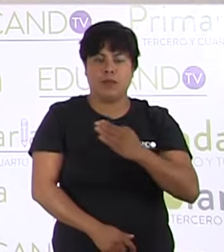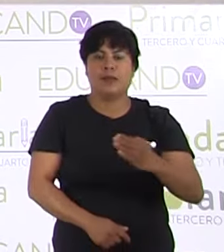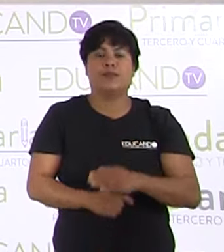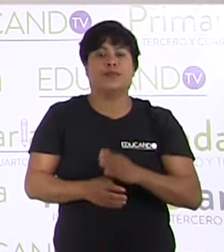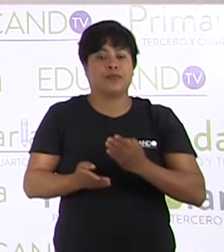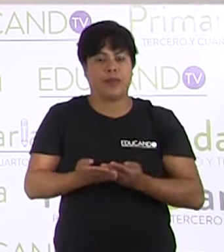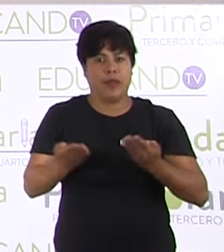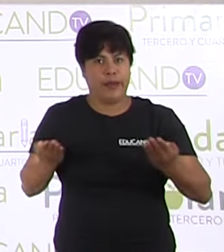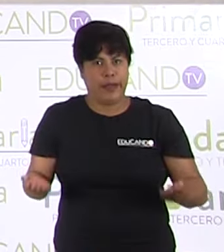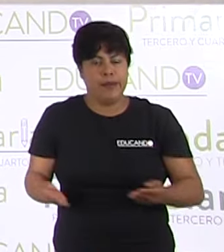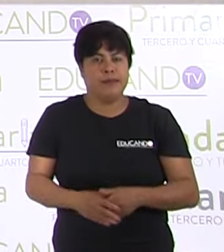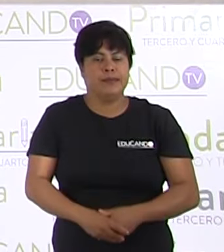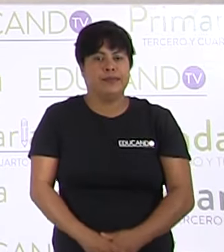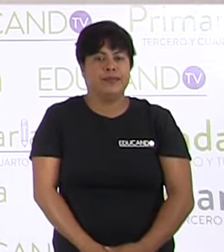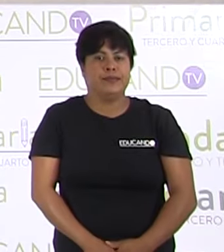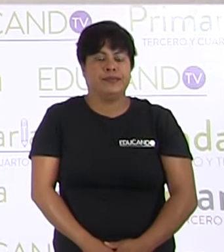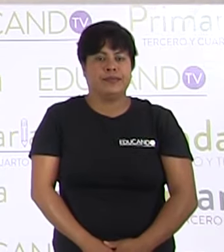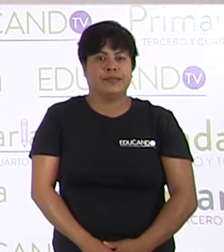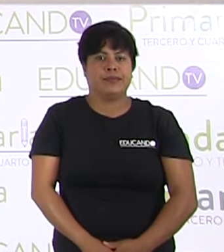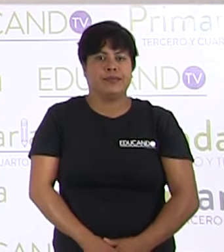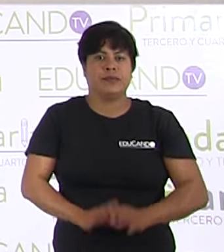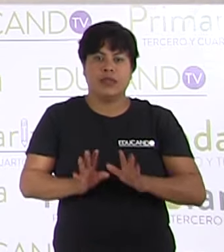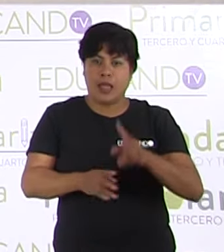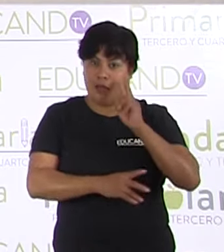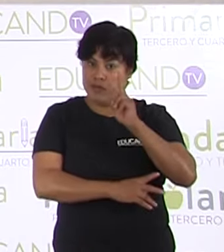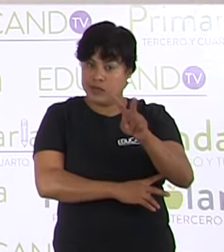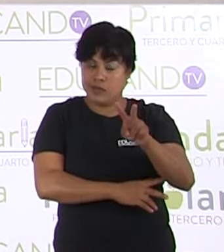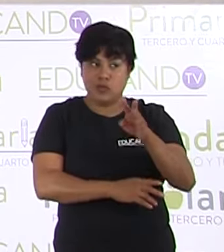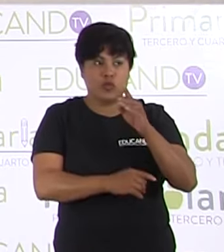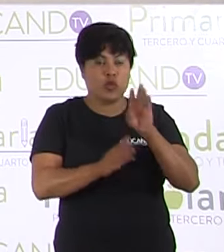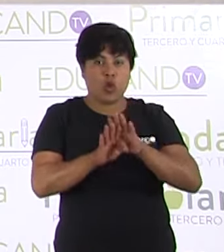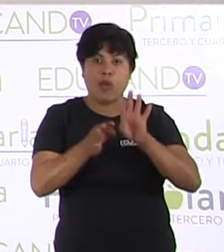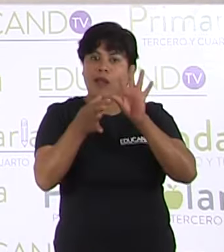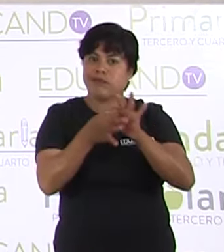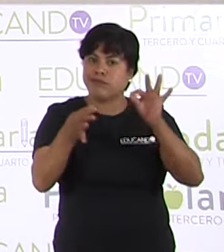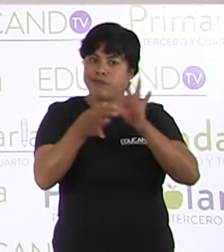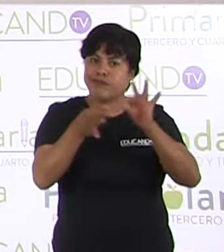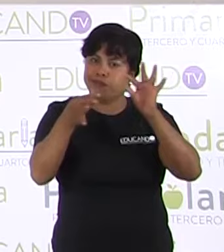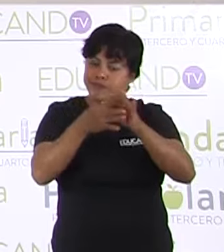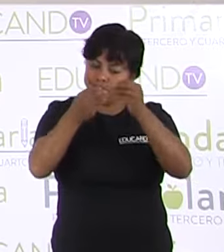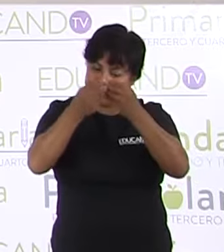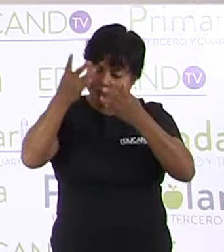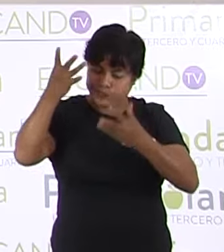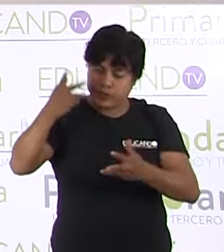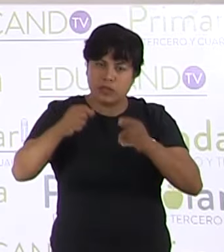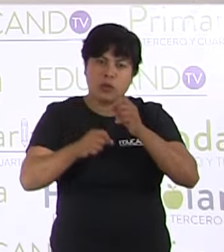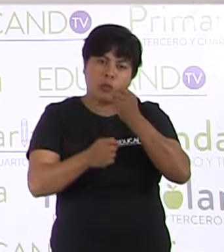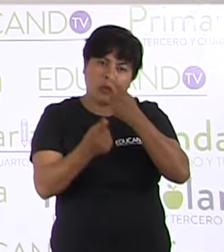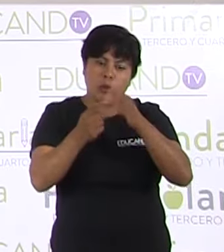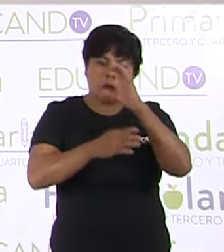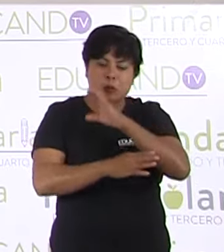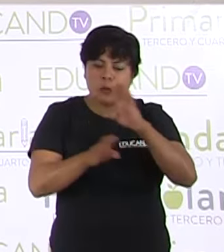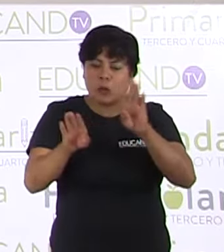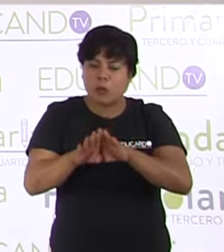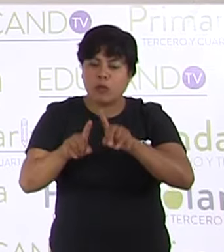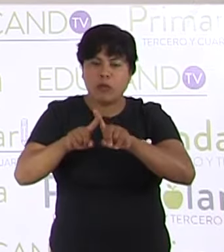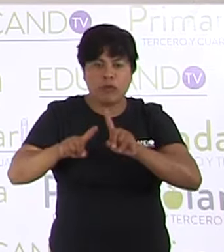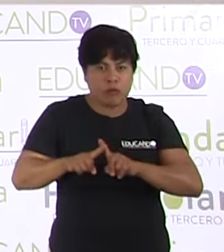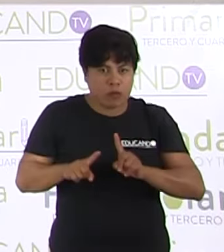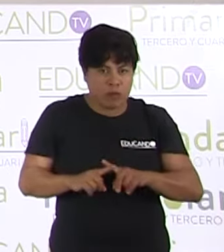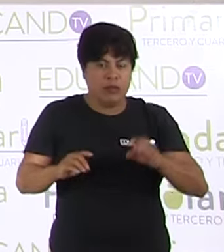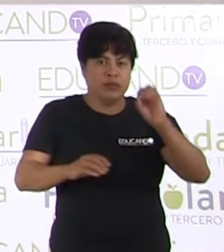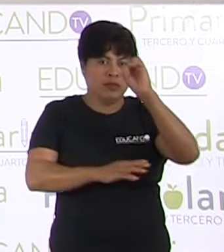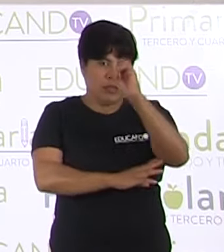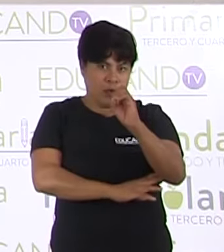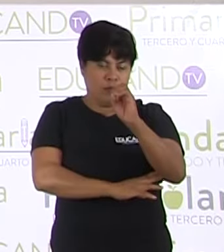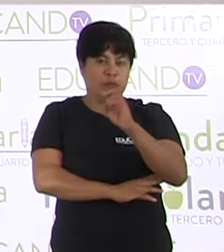ahora e que ya analizamos el cero y sus características y algunas curiosidades vamos a